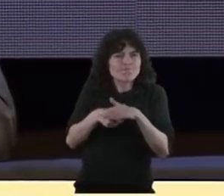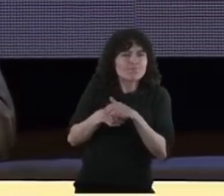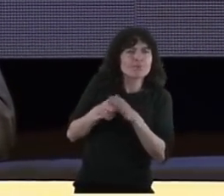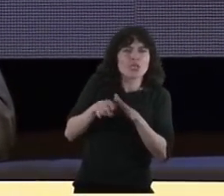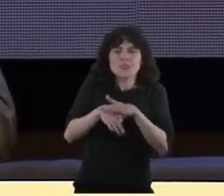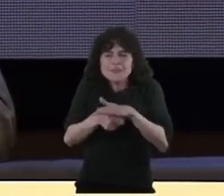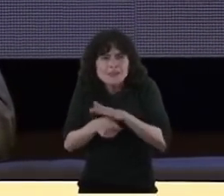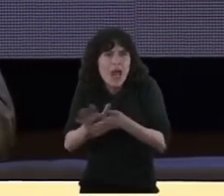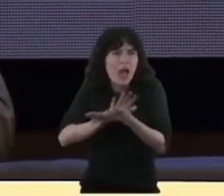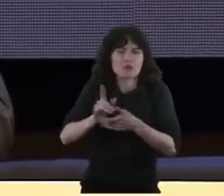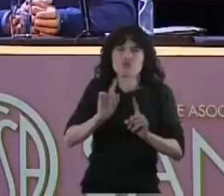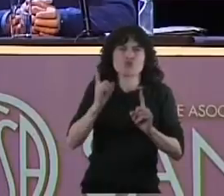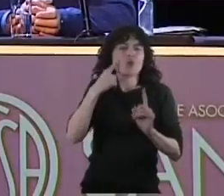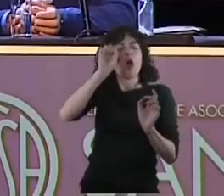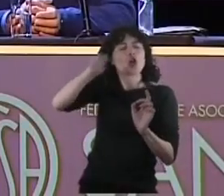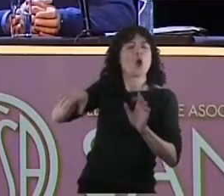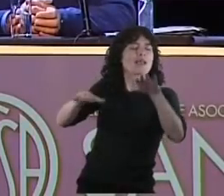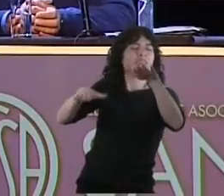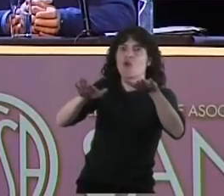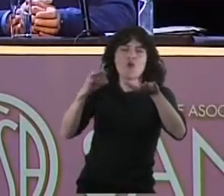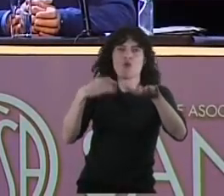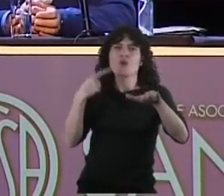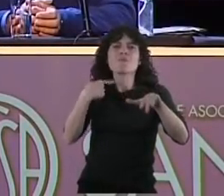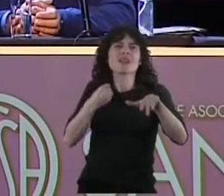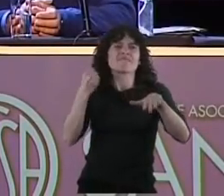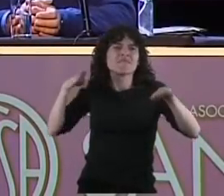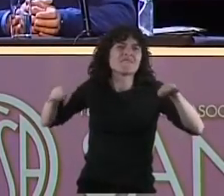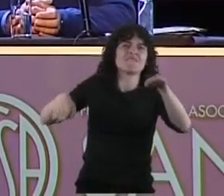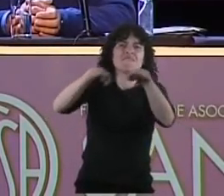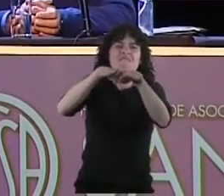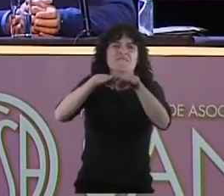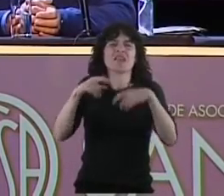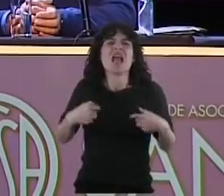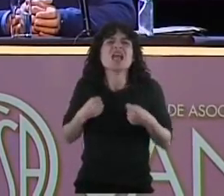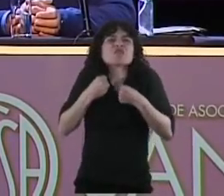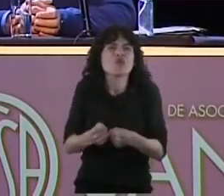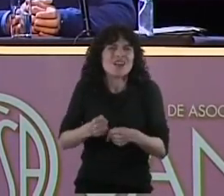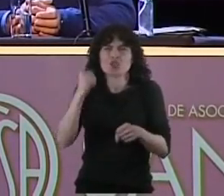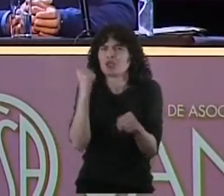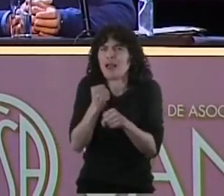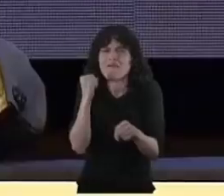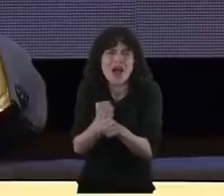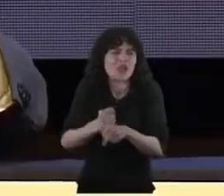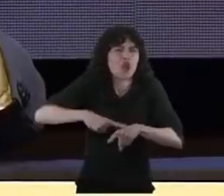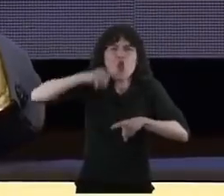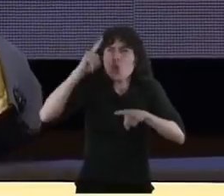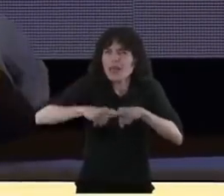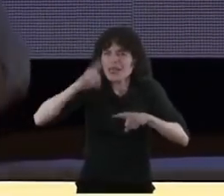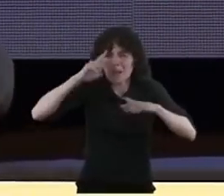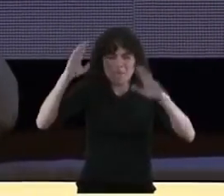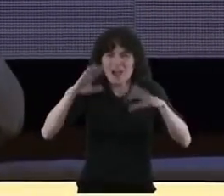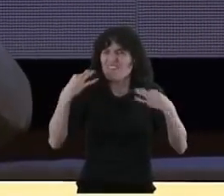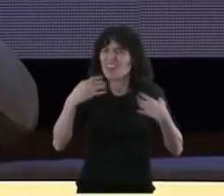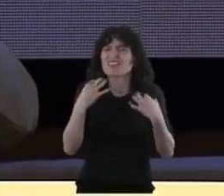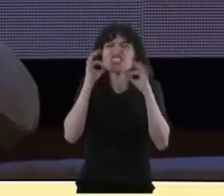convivir con la desigualdad. Vamos a trabajar todo lo que haga falta, vamos a poner todo nuestro empeño para que